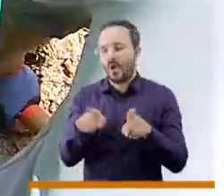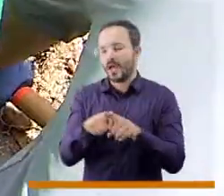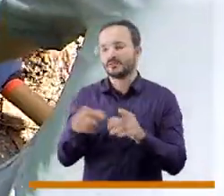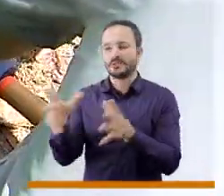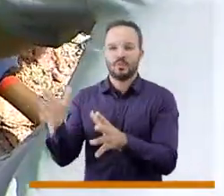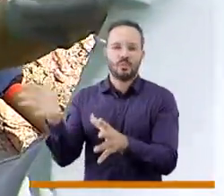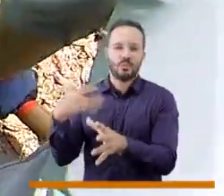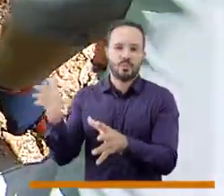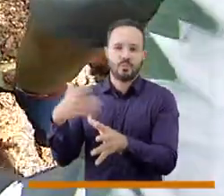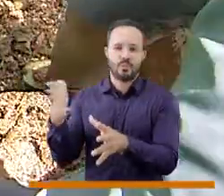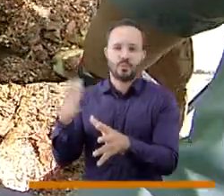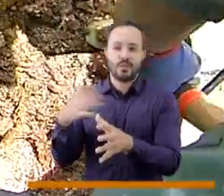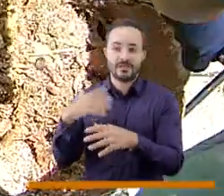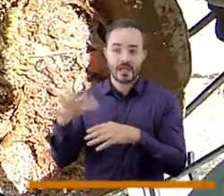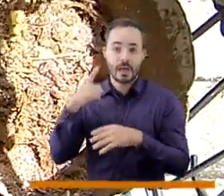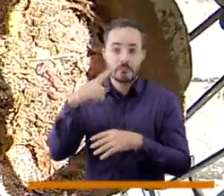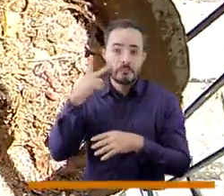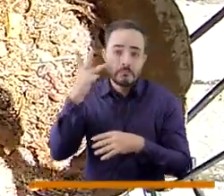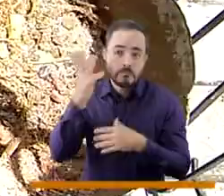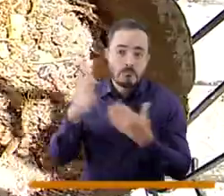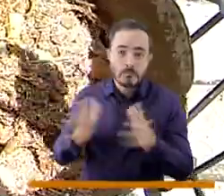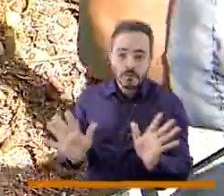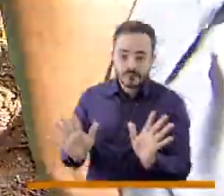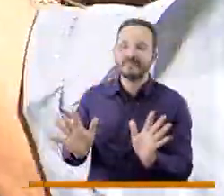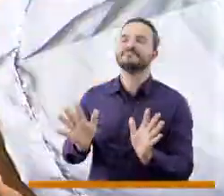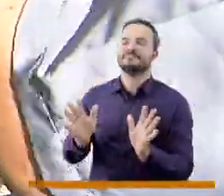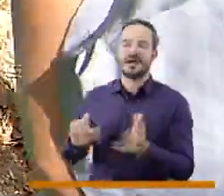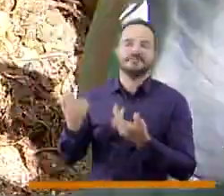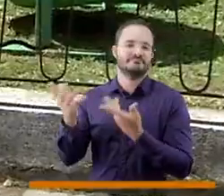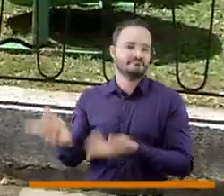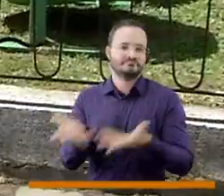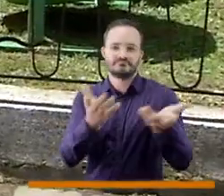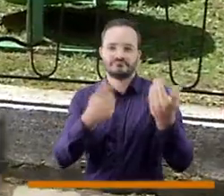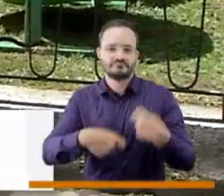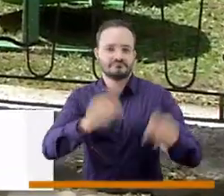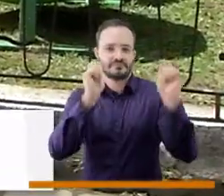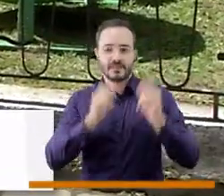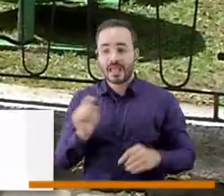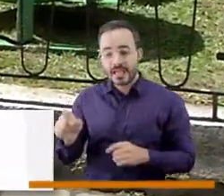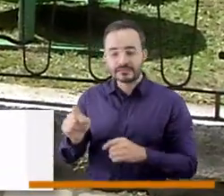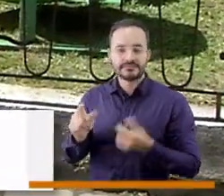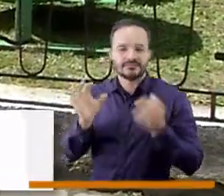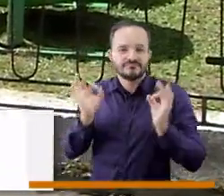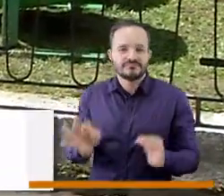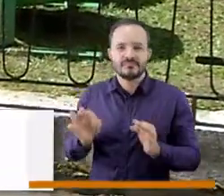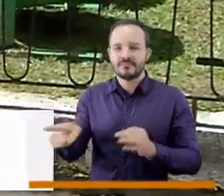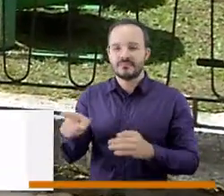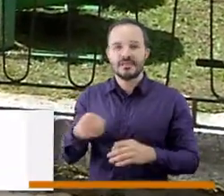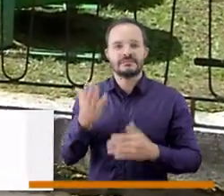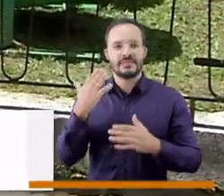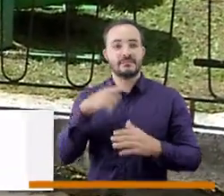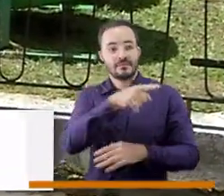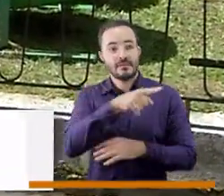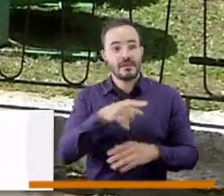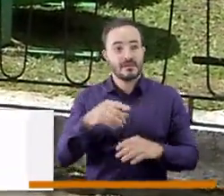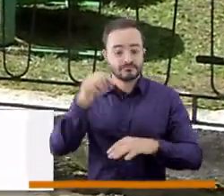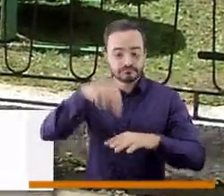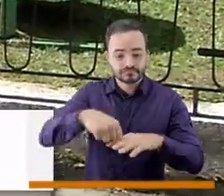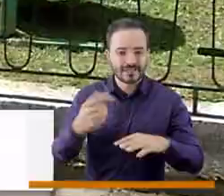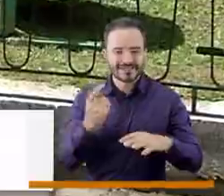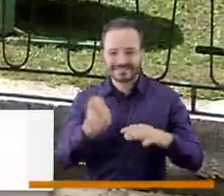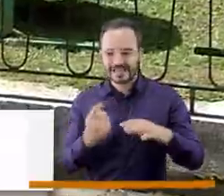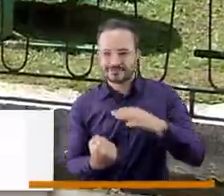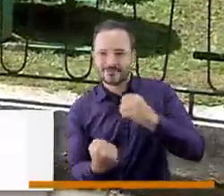luego va a empacarse. Estos produce nuestra cosecha, como nosotros le llamamos, es un abono orgánico libre